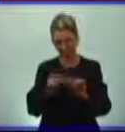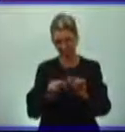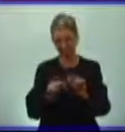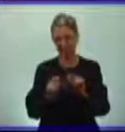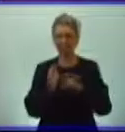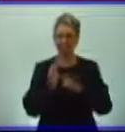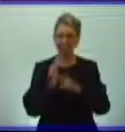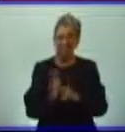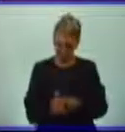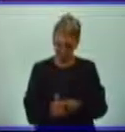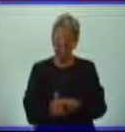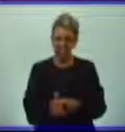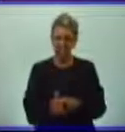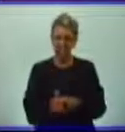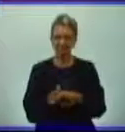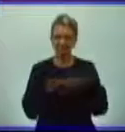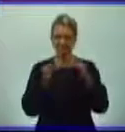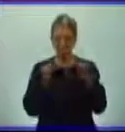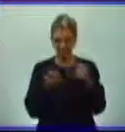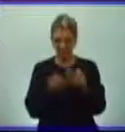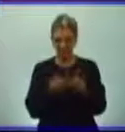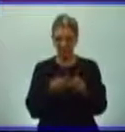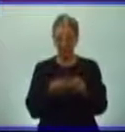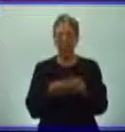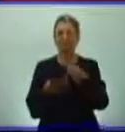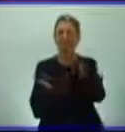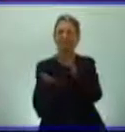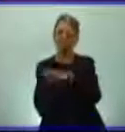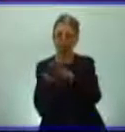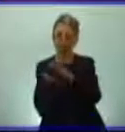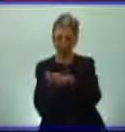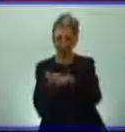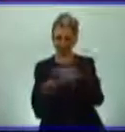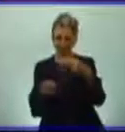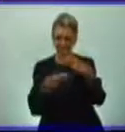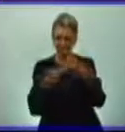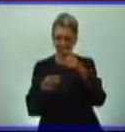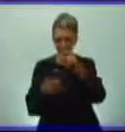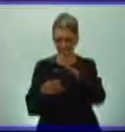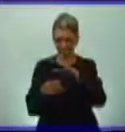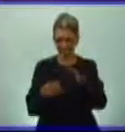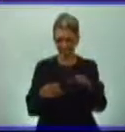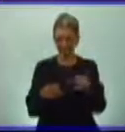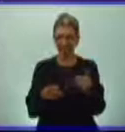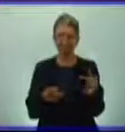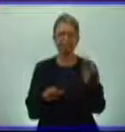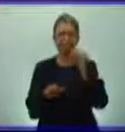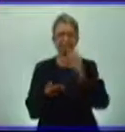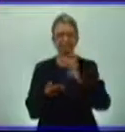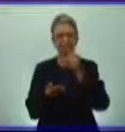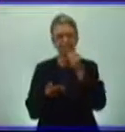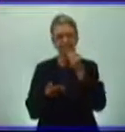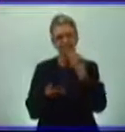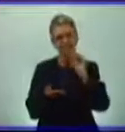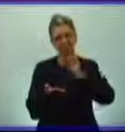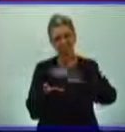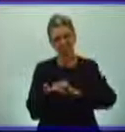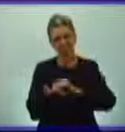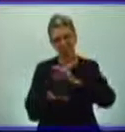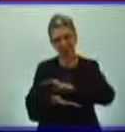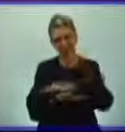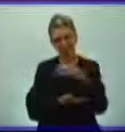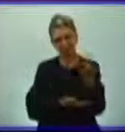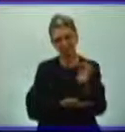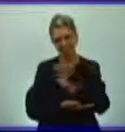familiares que las guarden para que ellos, cuando se incorporen a las escuelas, puedan estarla incorporando a su álbum de la patria.